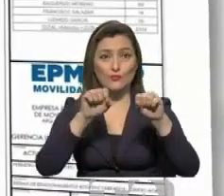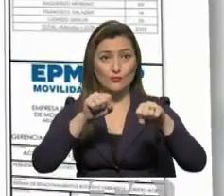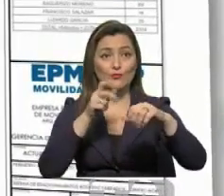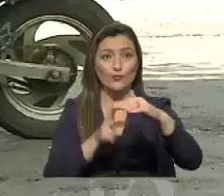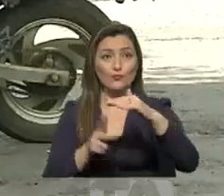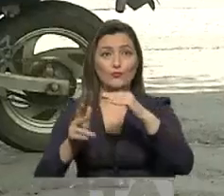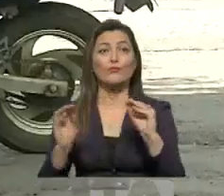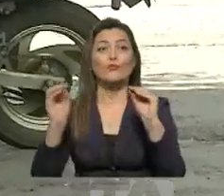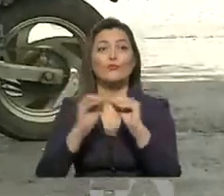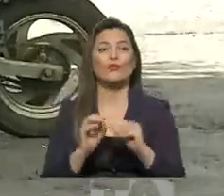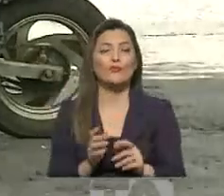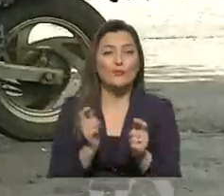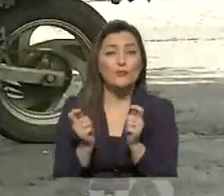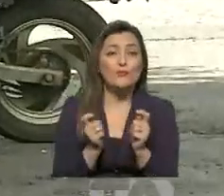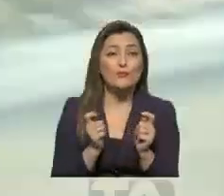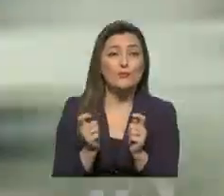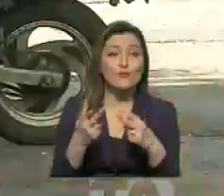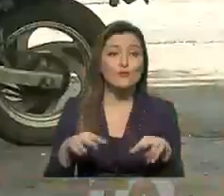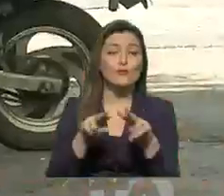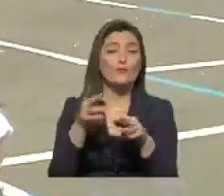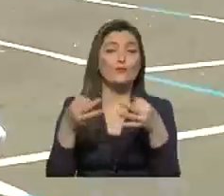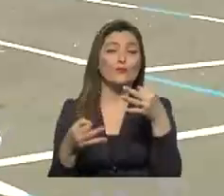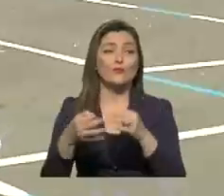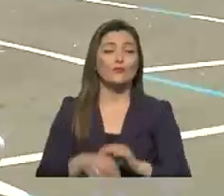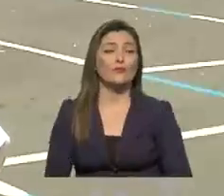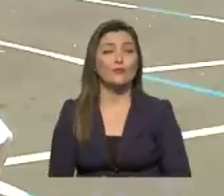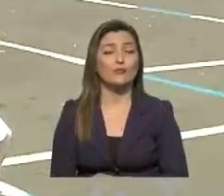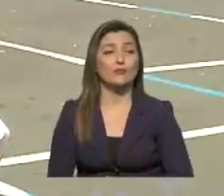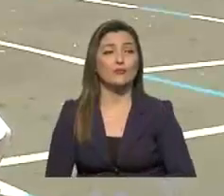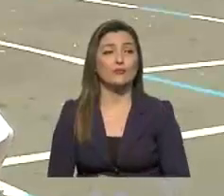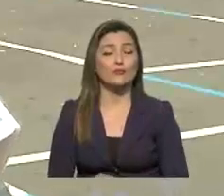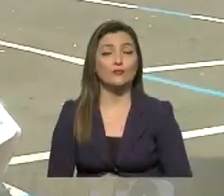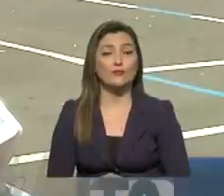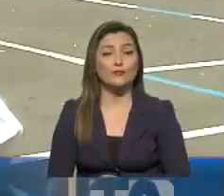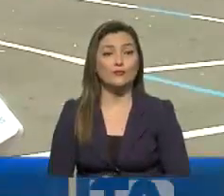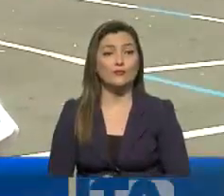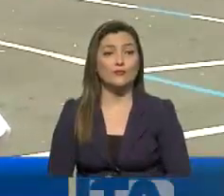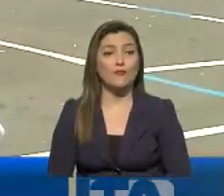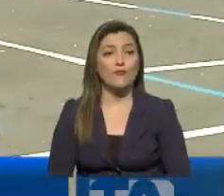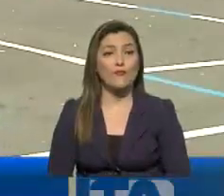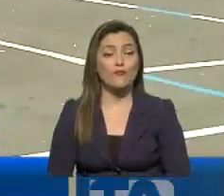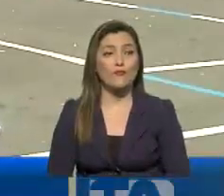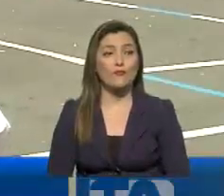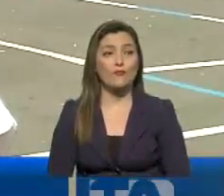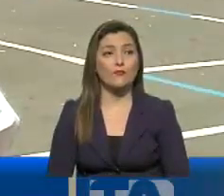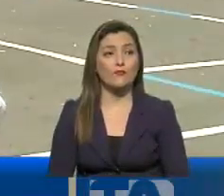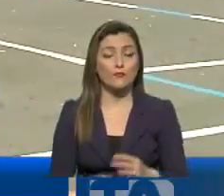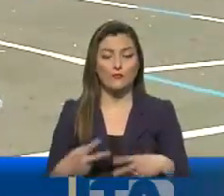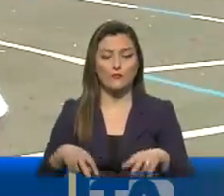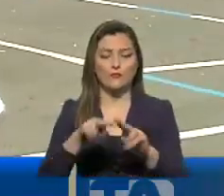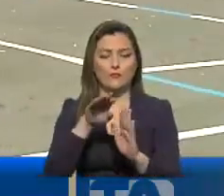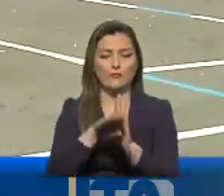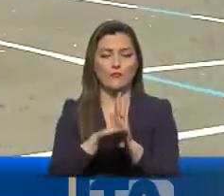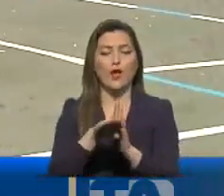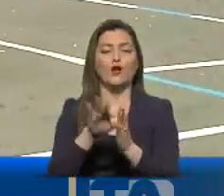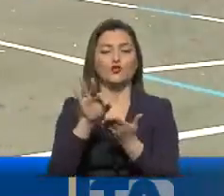para motos y regular una tarifa justa. Dentro de este análisis también se estableció que puede existir una tarifa diferenciada. Actualmente en la